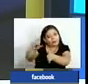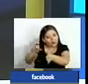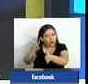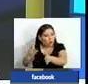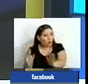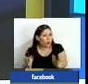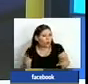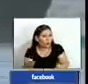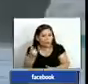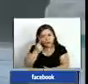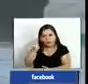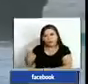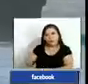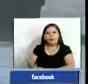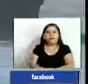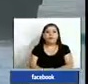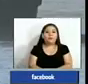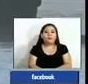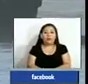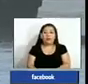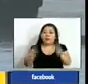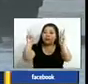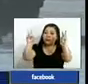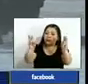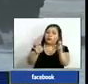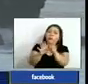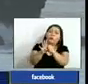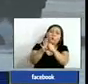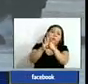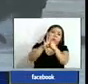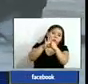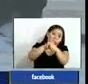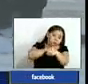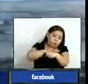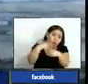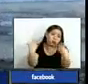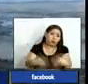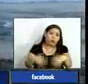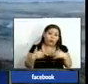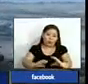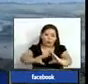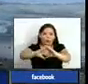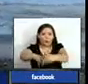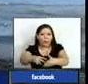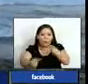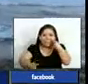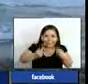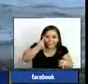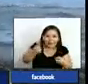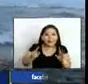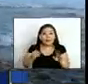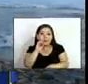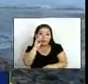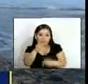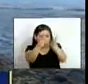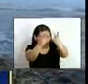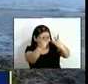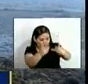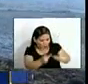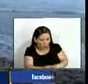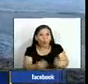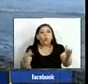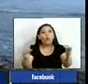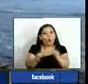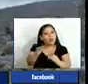Veamos. La pandemia ha golpeado con fuerza al turismo en el país. De acuerdo a estimaciones, El